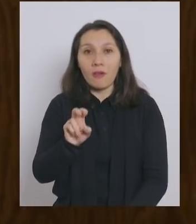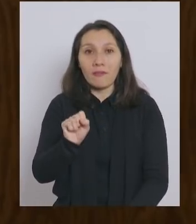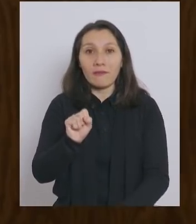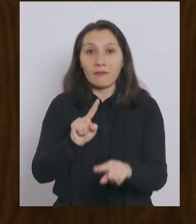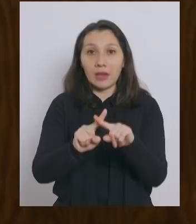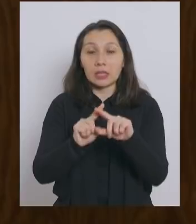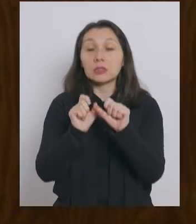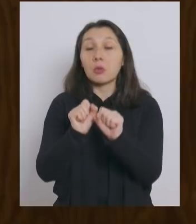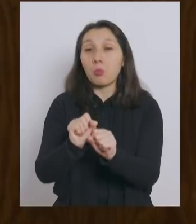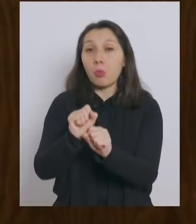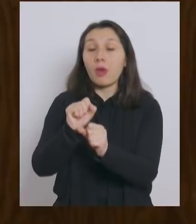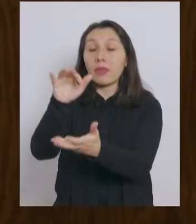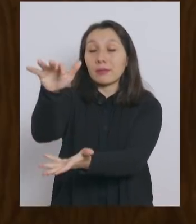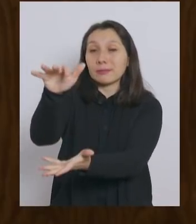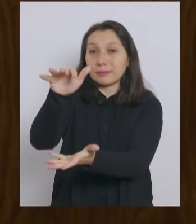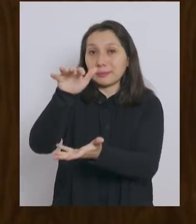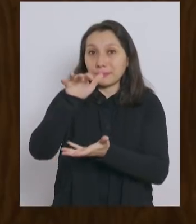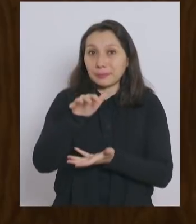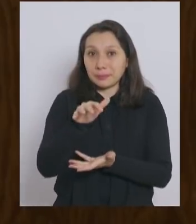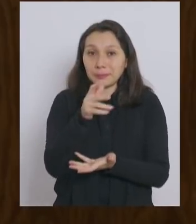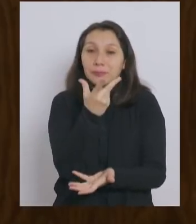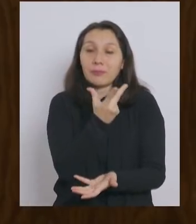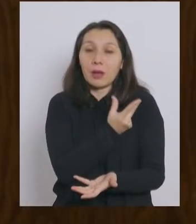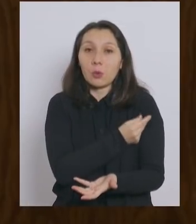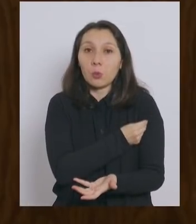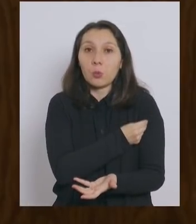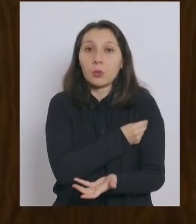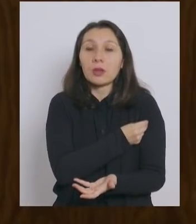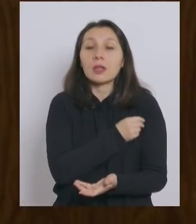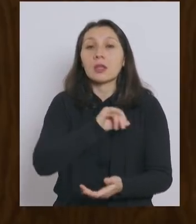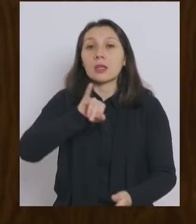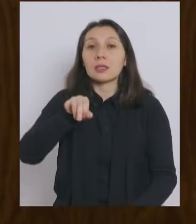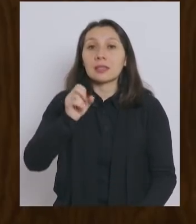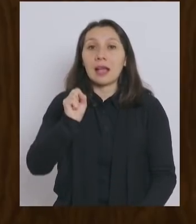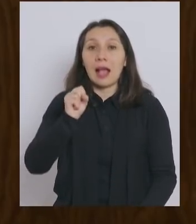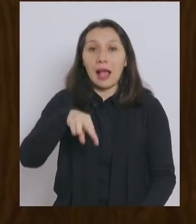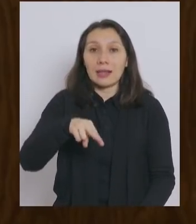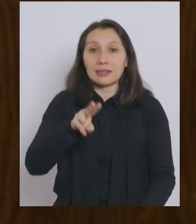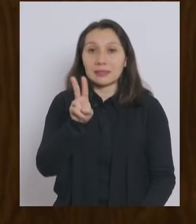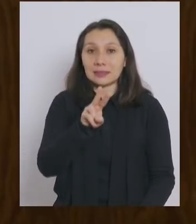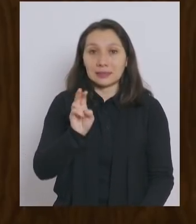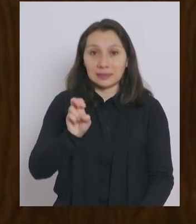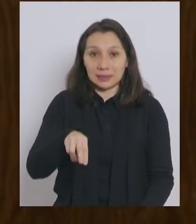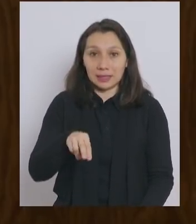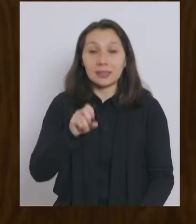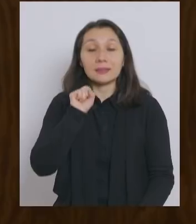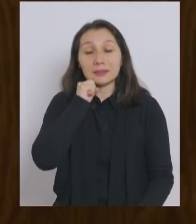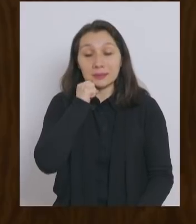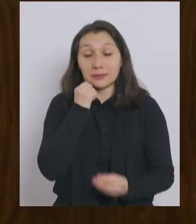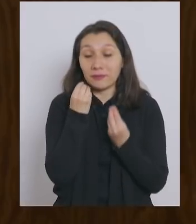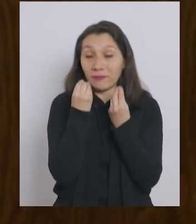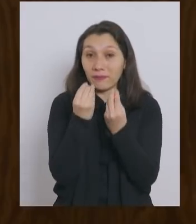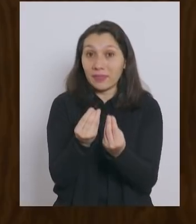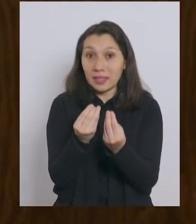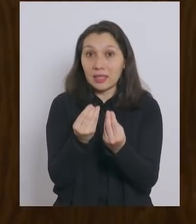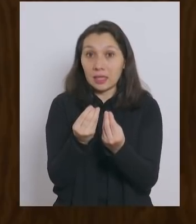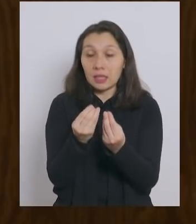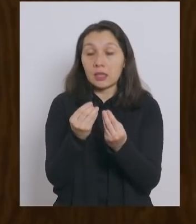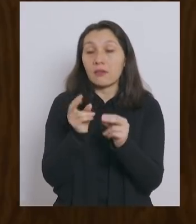vamos a poder recibir ahora la vacuna de Janssen. Y si bien vamos a